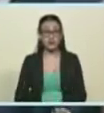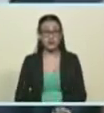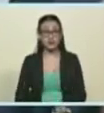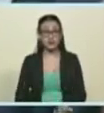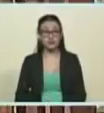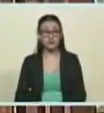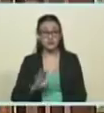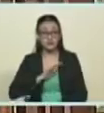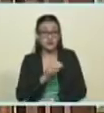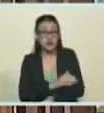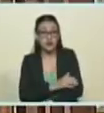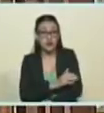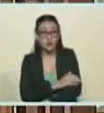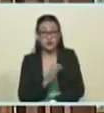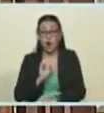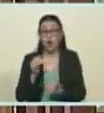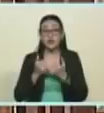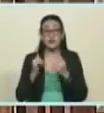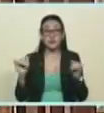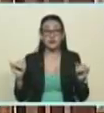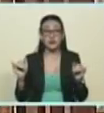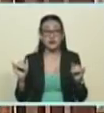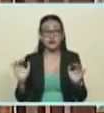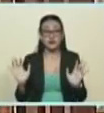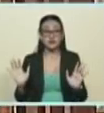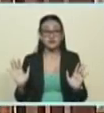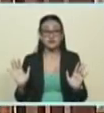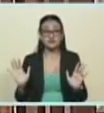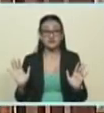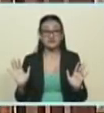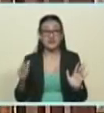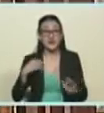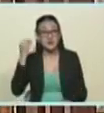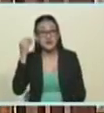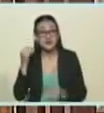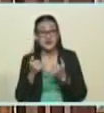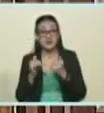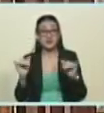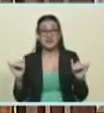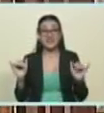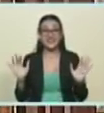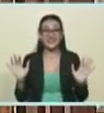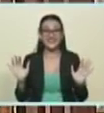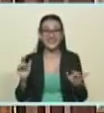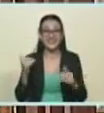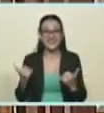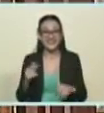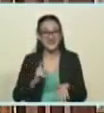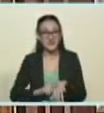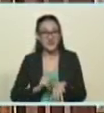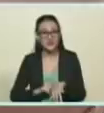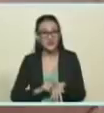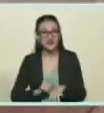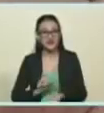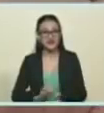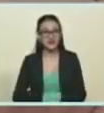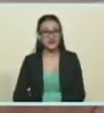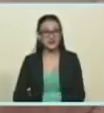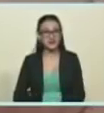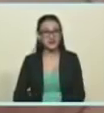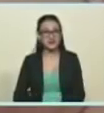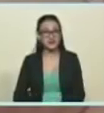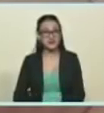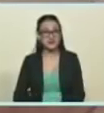Siguen siendo de la oposición o son independientes. Yo creo que son independientes en este momento, como es